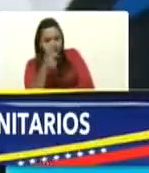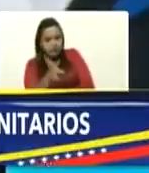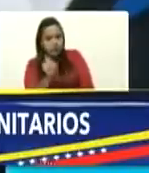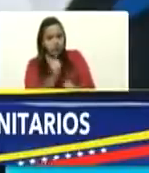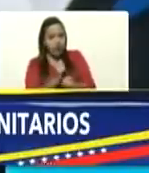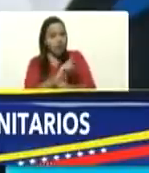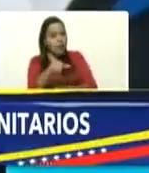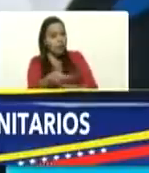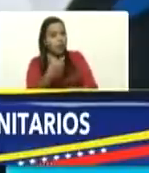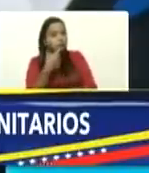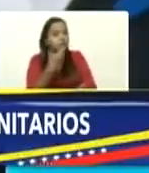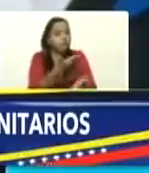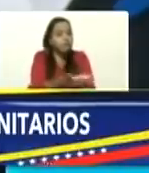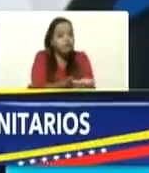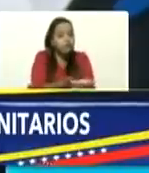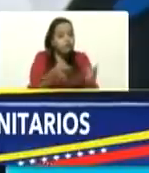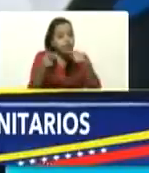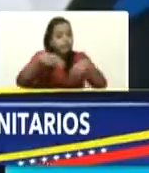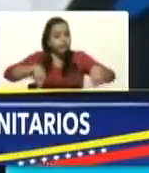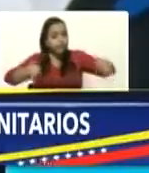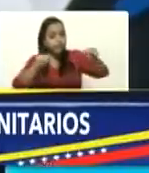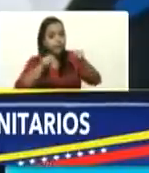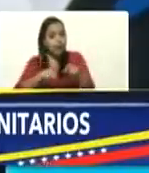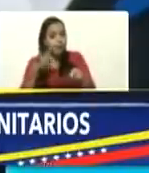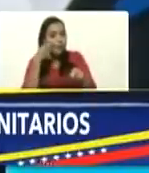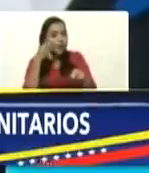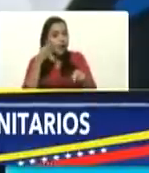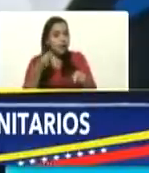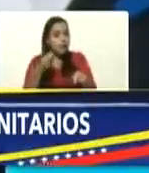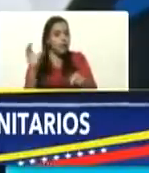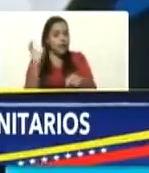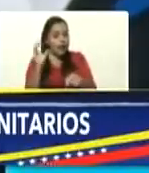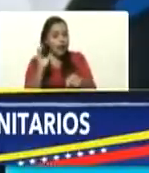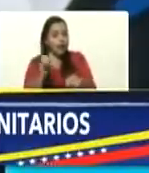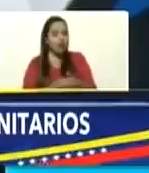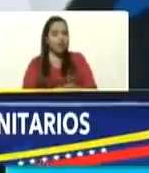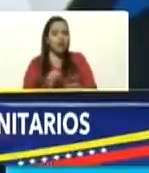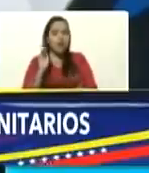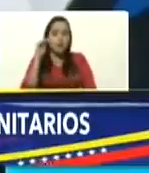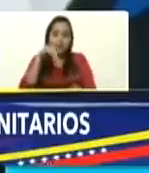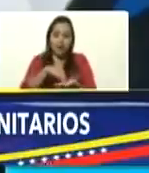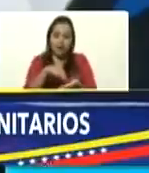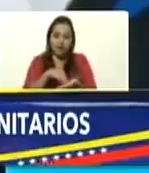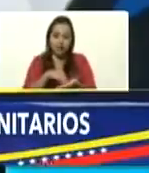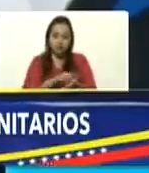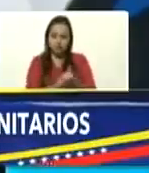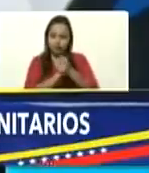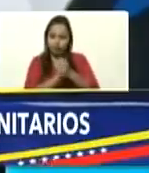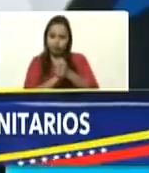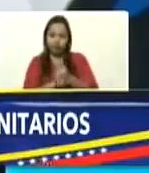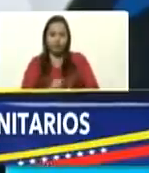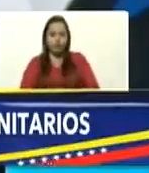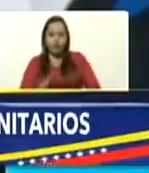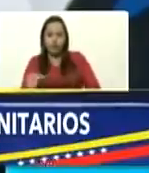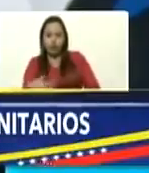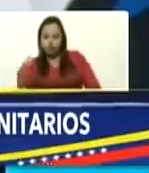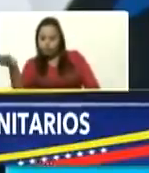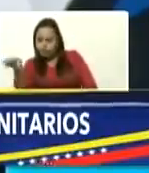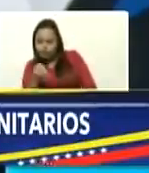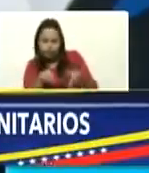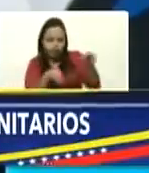a pedir la opinión con la experiencia de Caracas y de Miranda, de los compañeros, para ir integrando